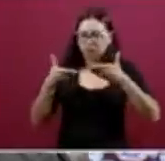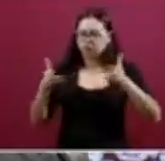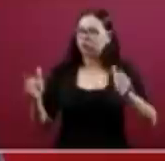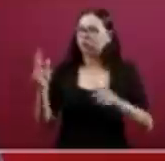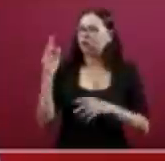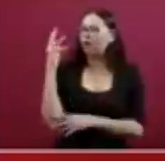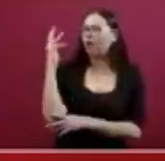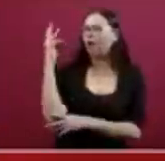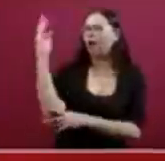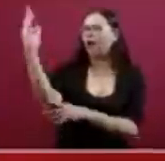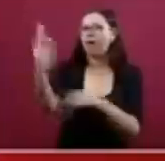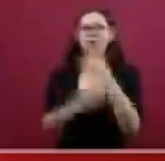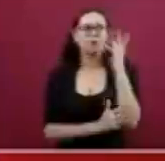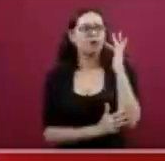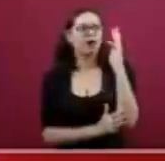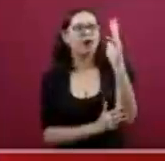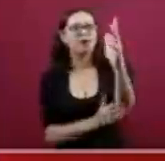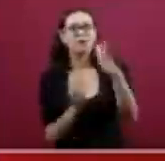hay pueblos así